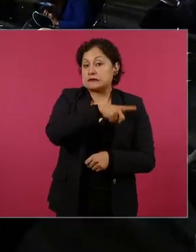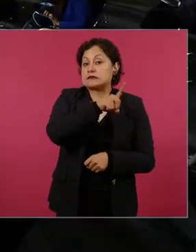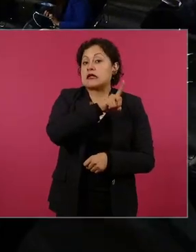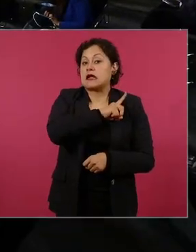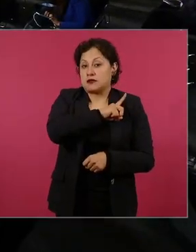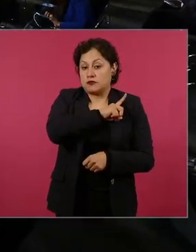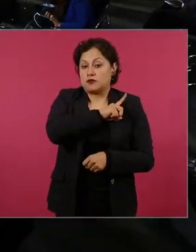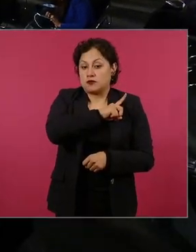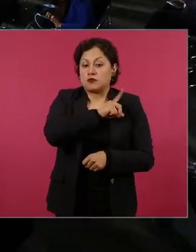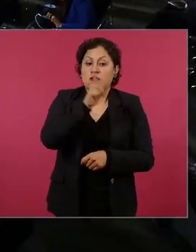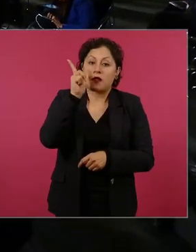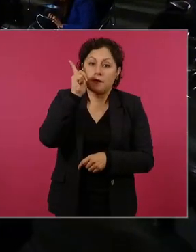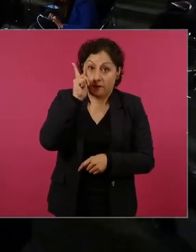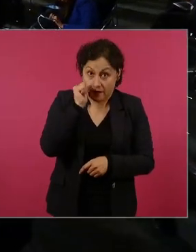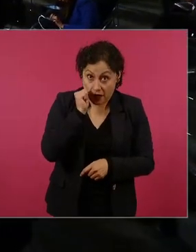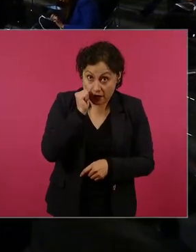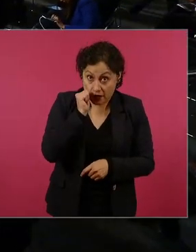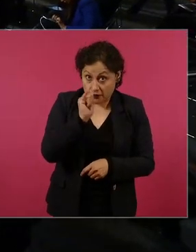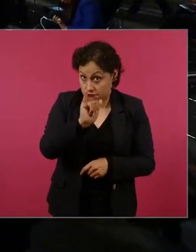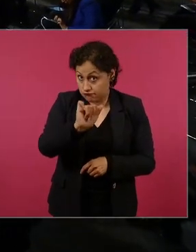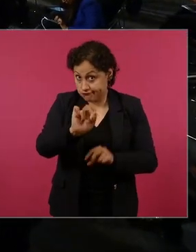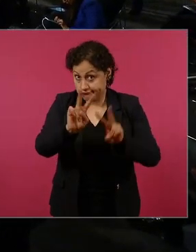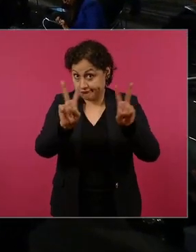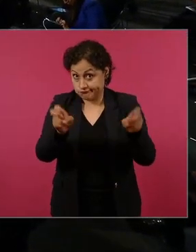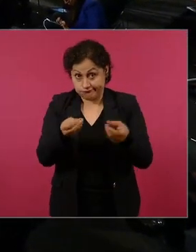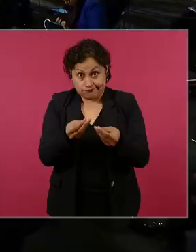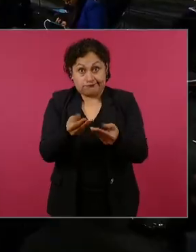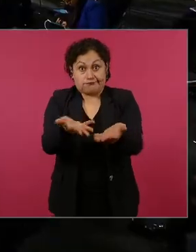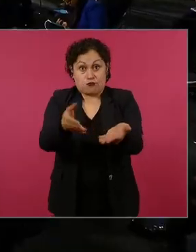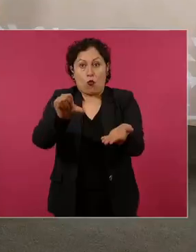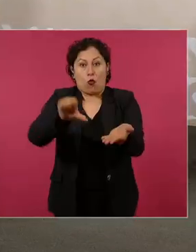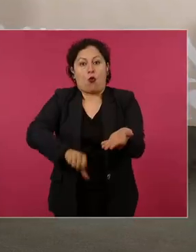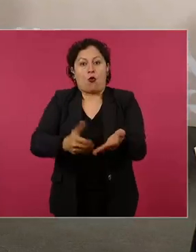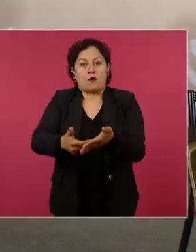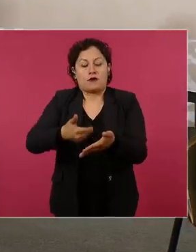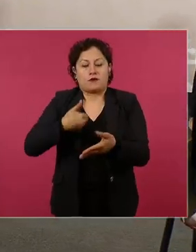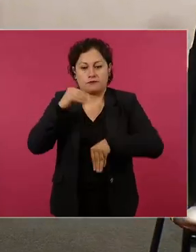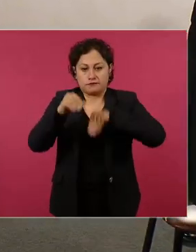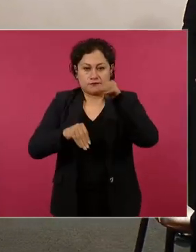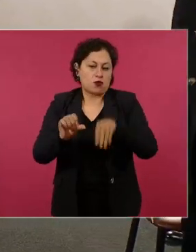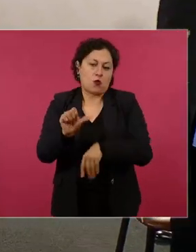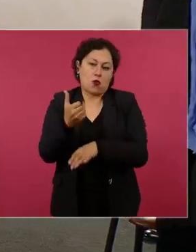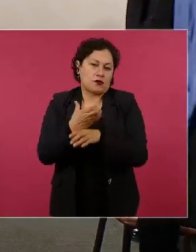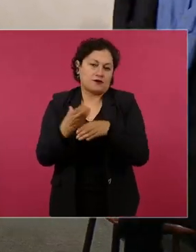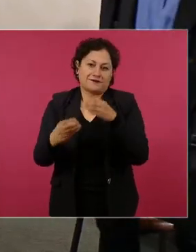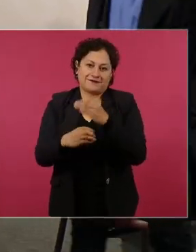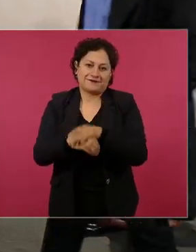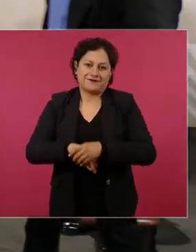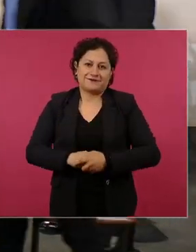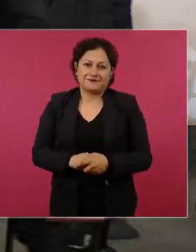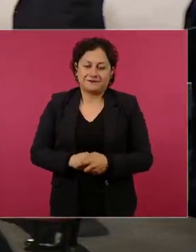que informarles, mañana les toca. Sí. Y tenemos otras cosas.